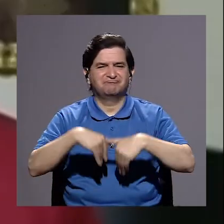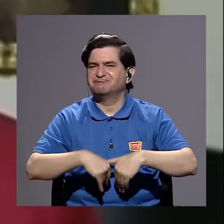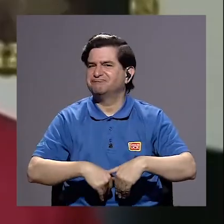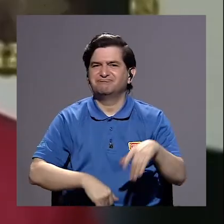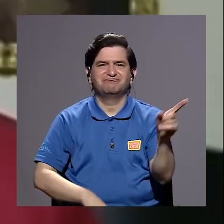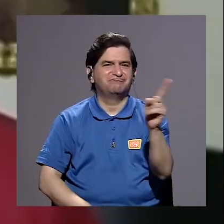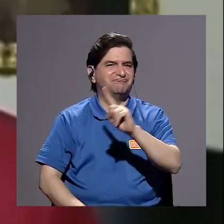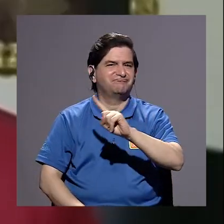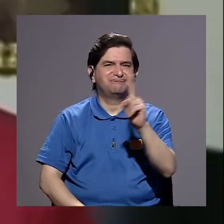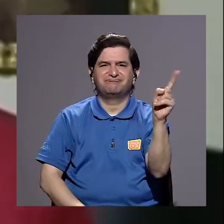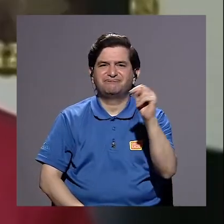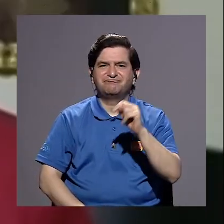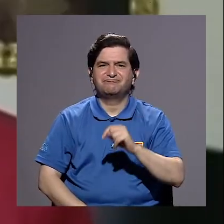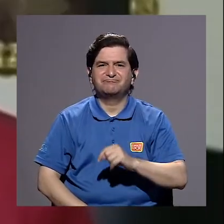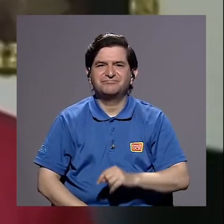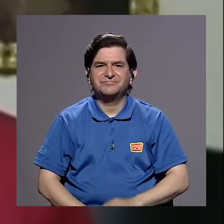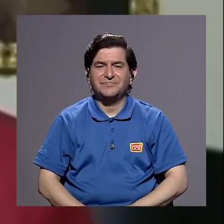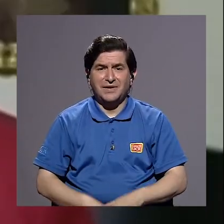una